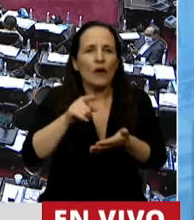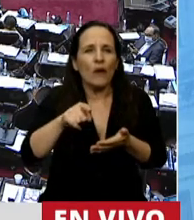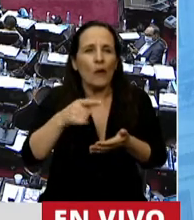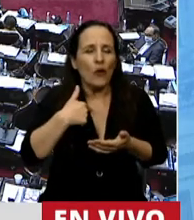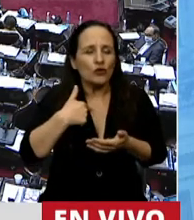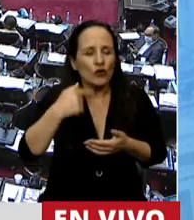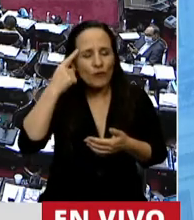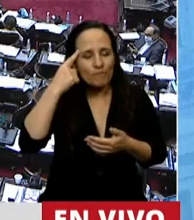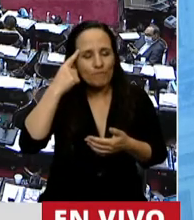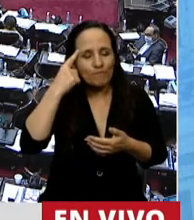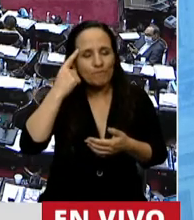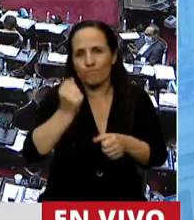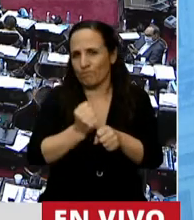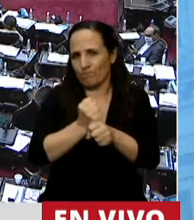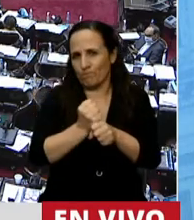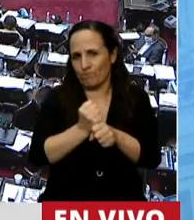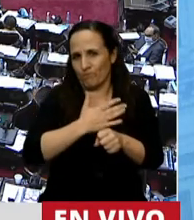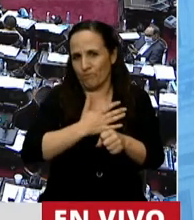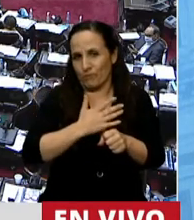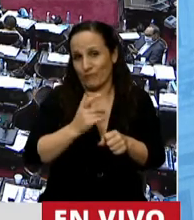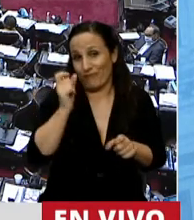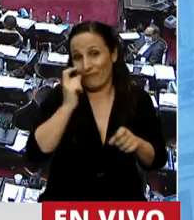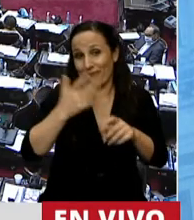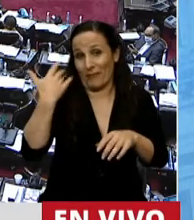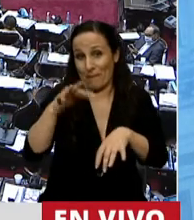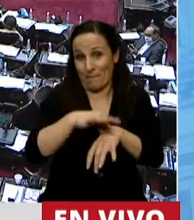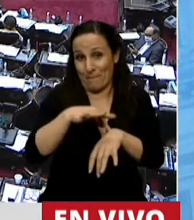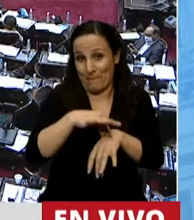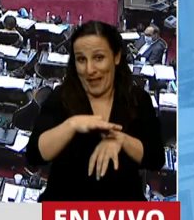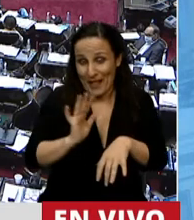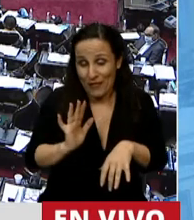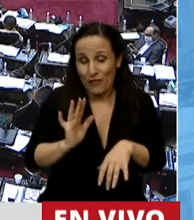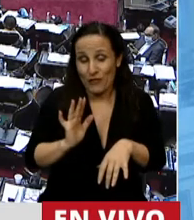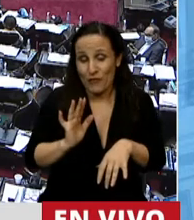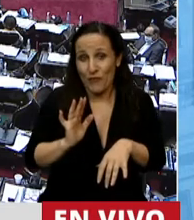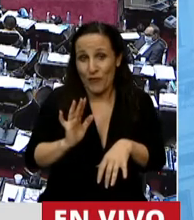mi práctica, que es, yo he sido médico y he acostumbrado